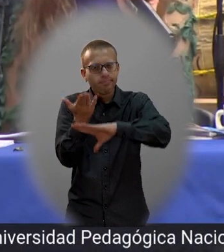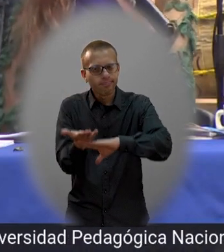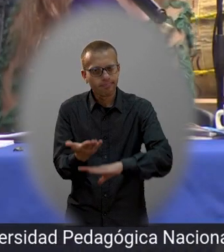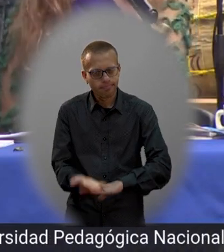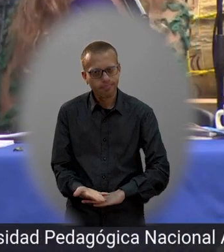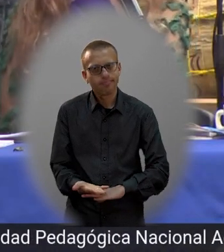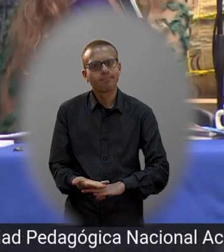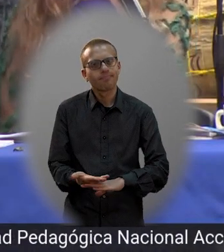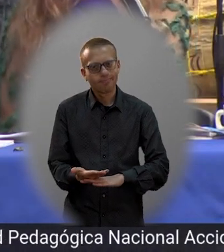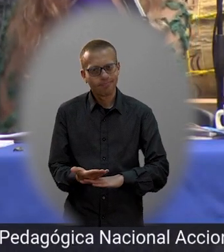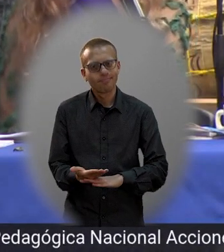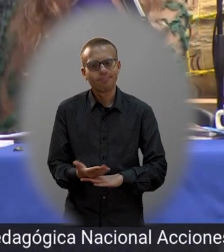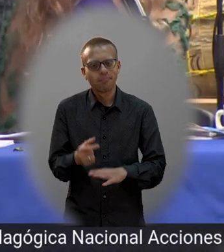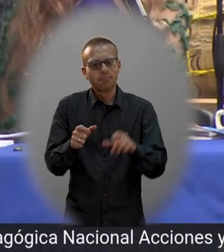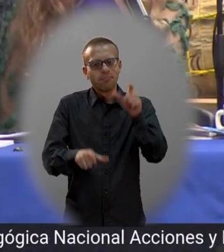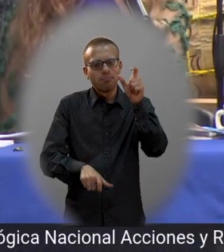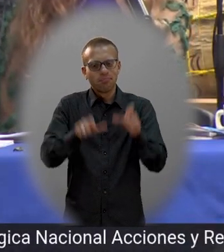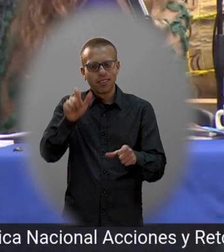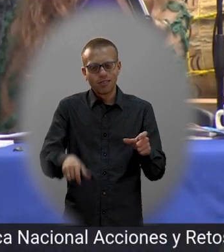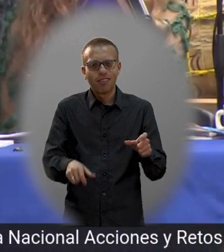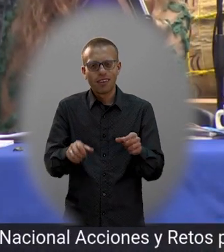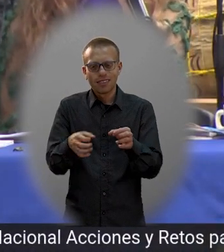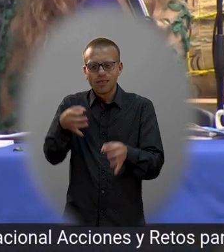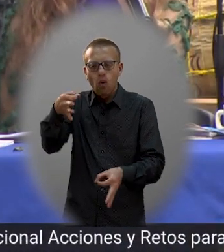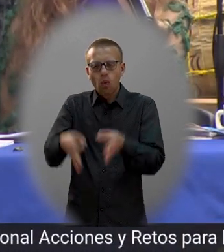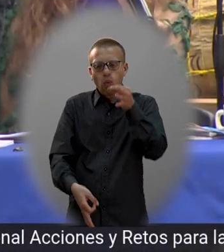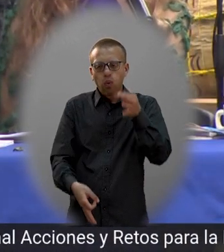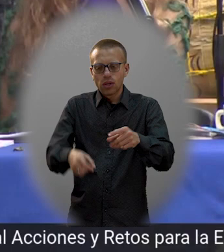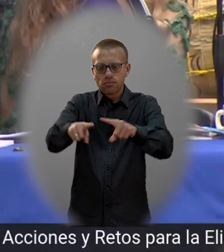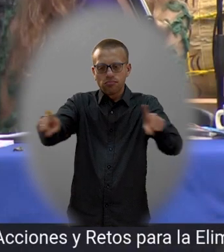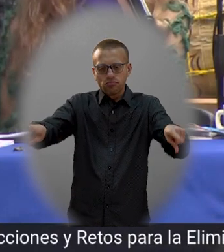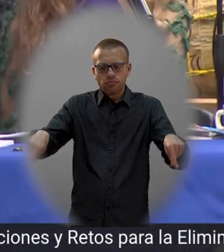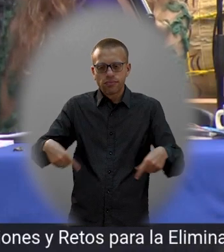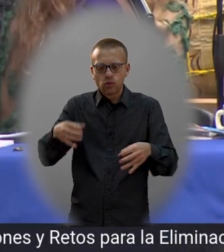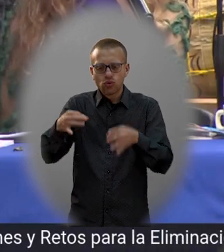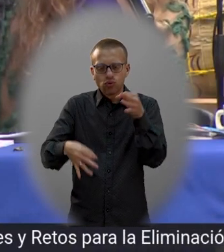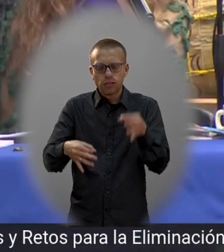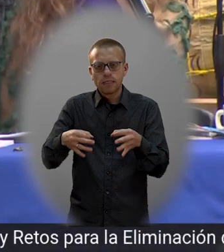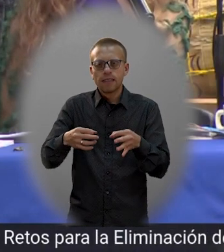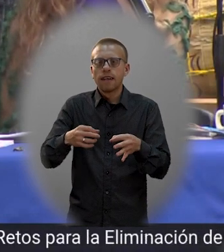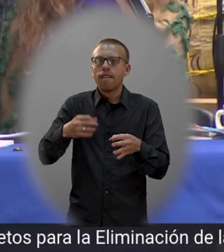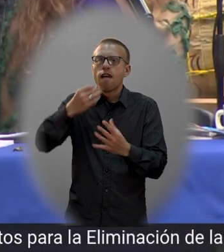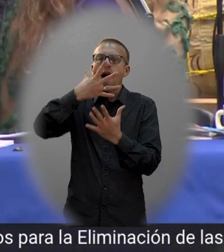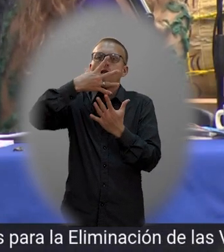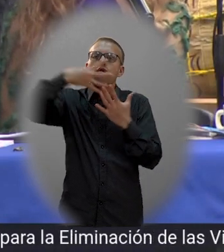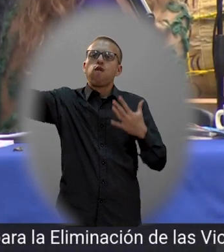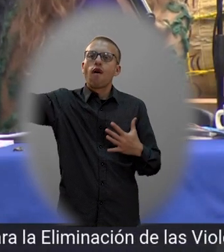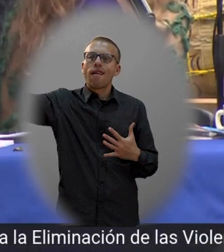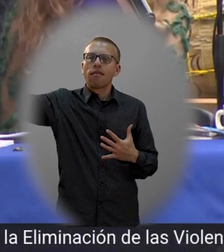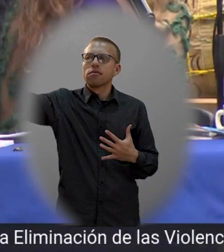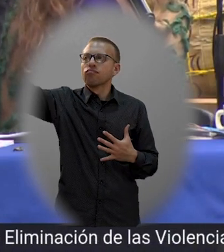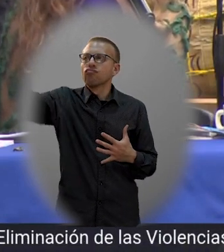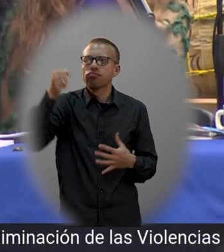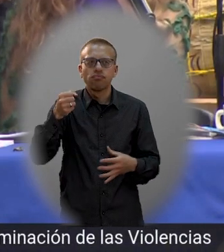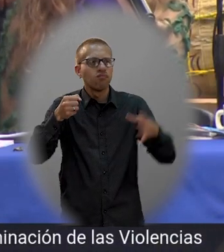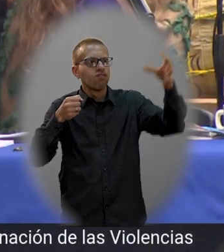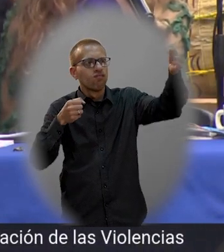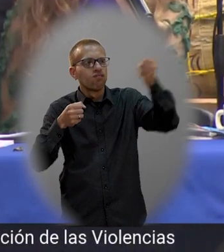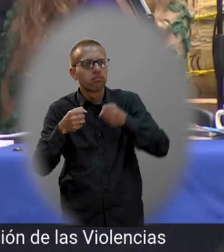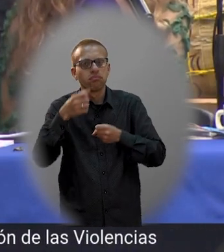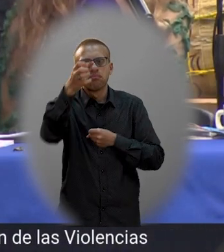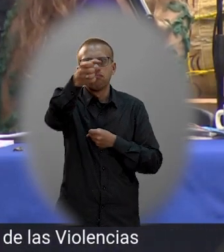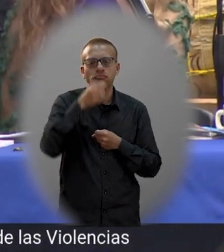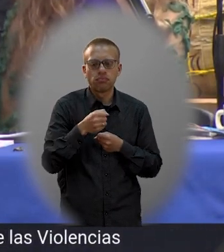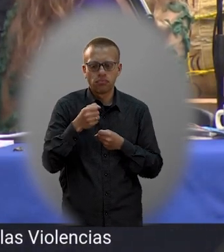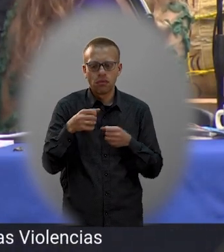personas que estuvieran en el tribunal deberían ser personas contratadas específicamente para eso y que sean externas, para